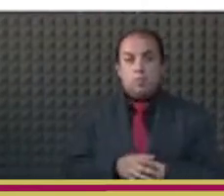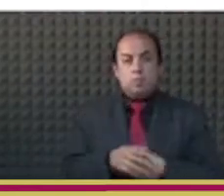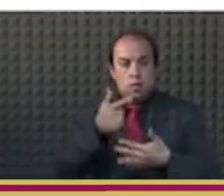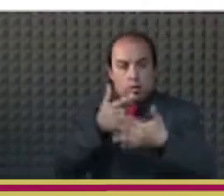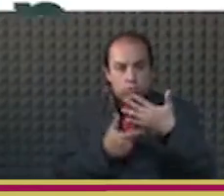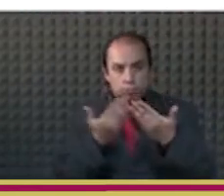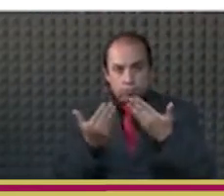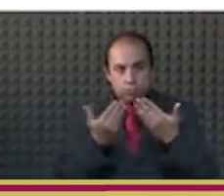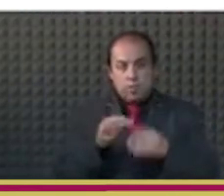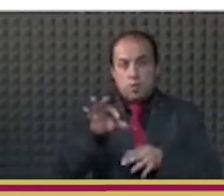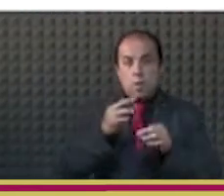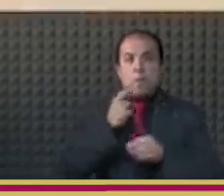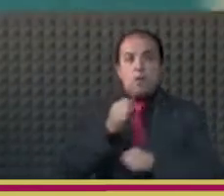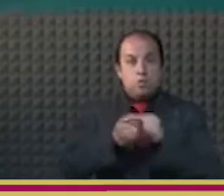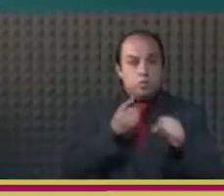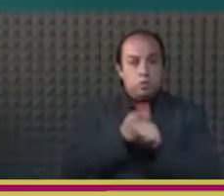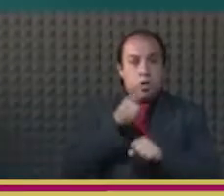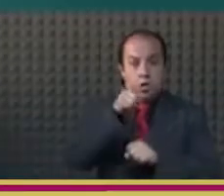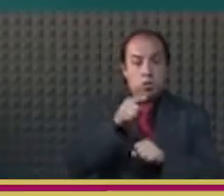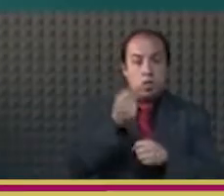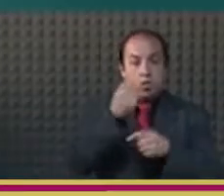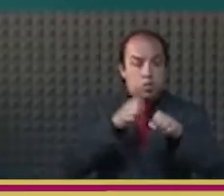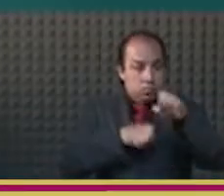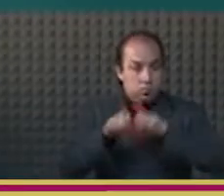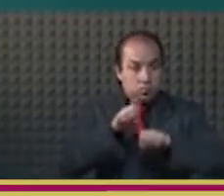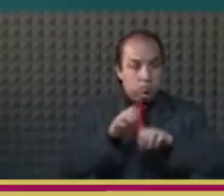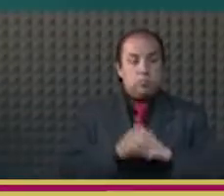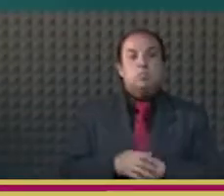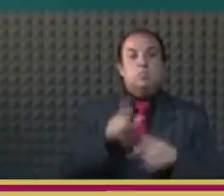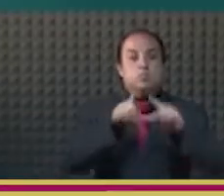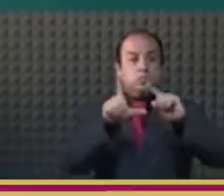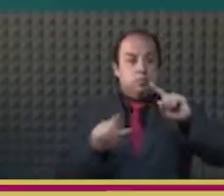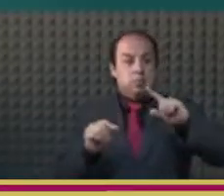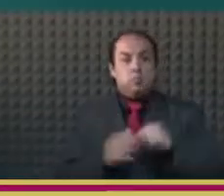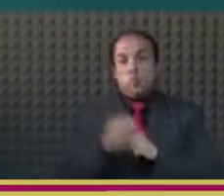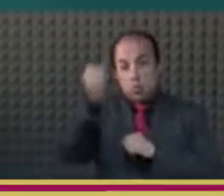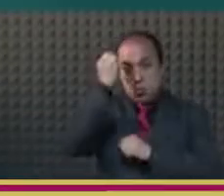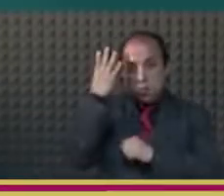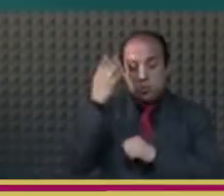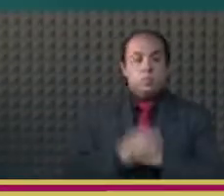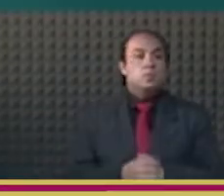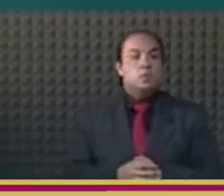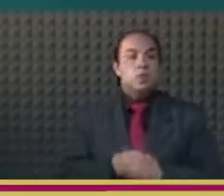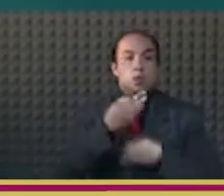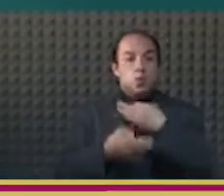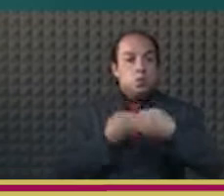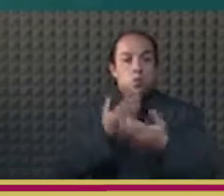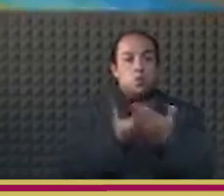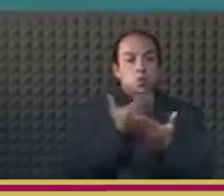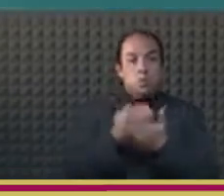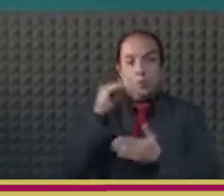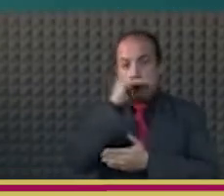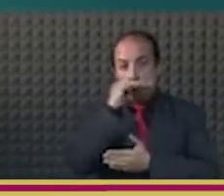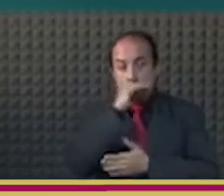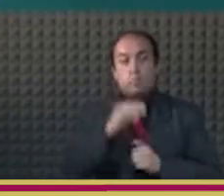y encuentra la mejor opción para ti en cualquier estado de la República. No olvides que todos nuestros servicios son